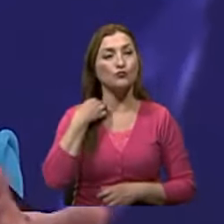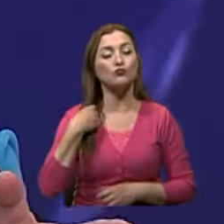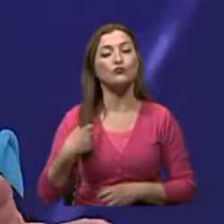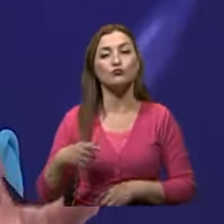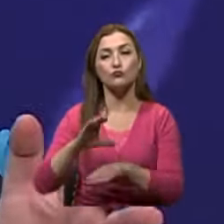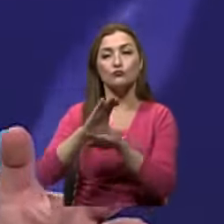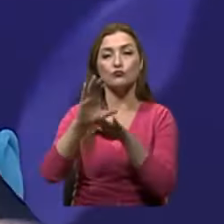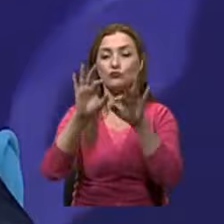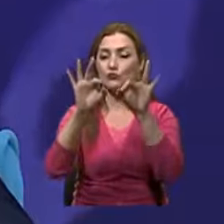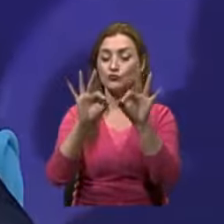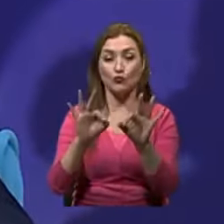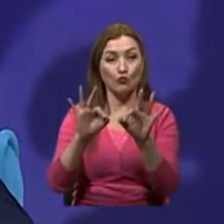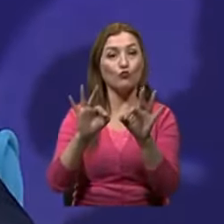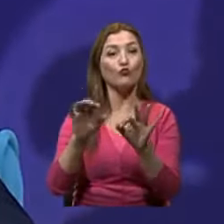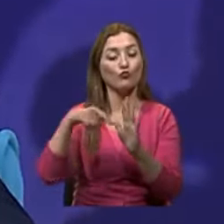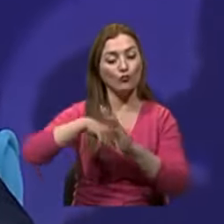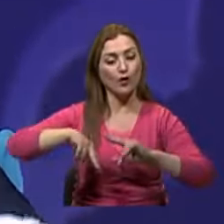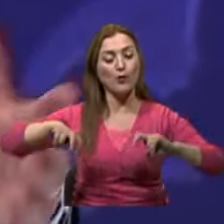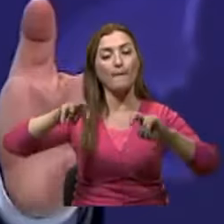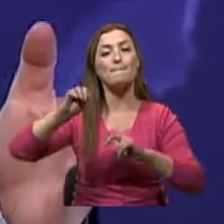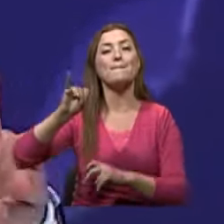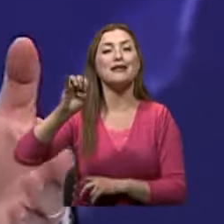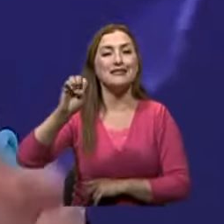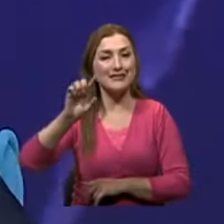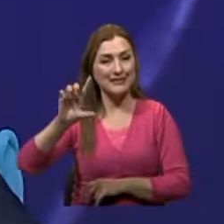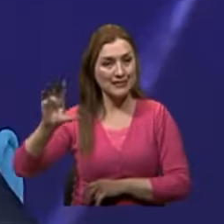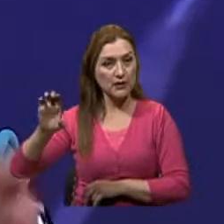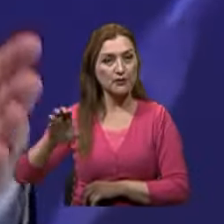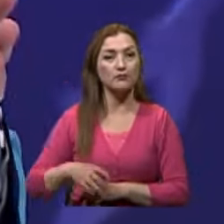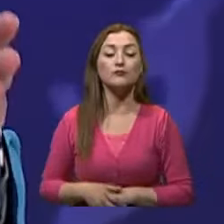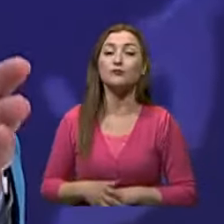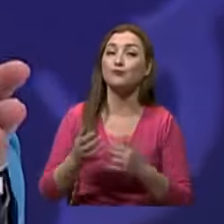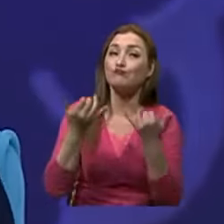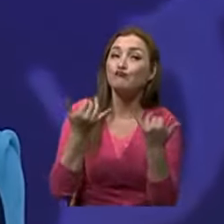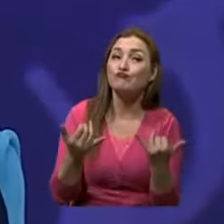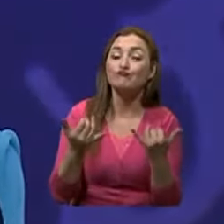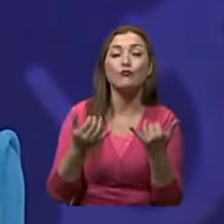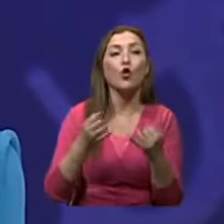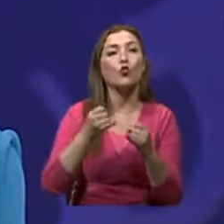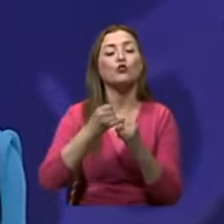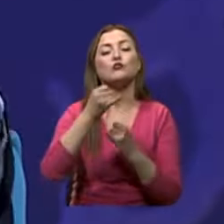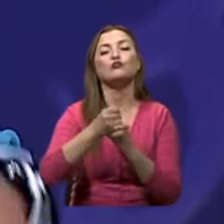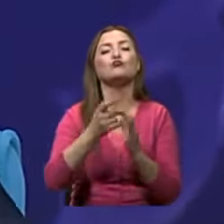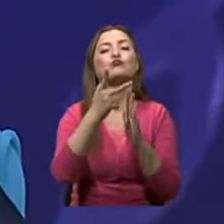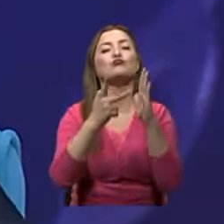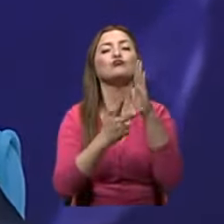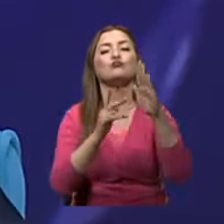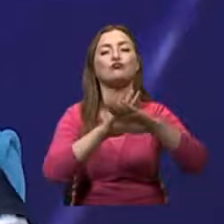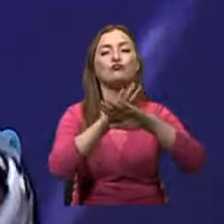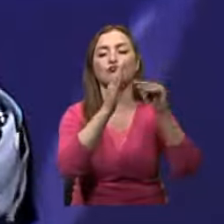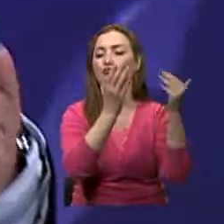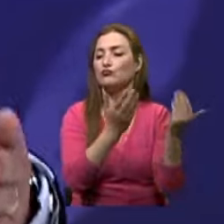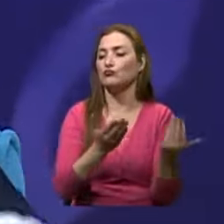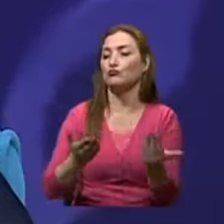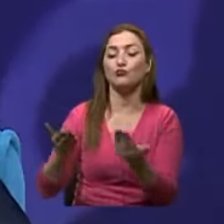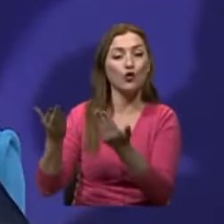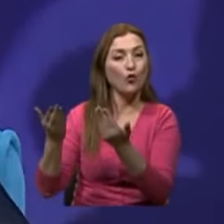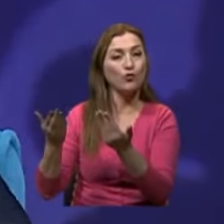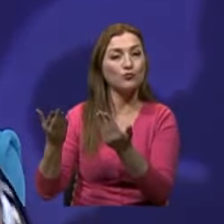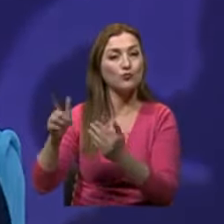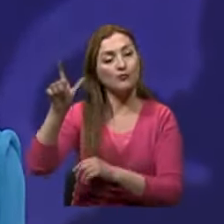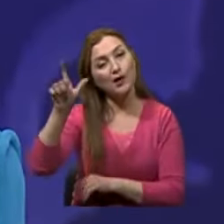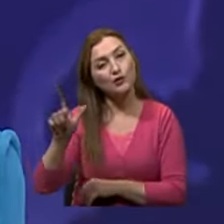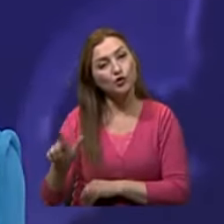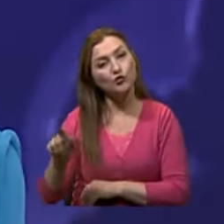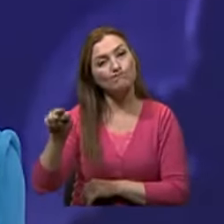Excelentes consejos que vienen de la mano de Michelle Villasís. Pero ahora hemos llegado pues a la parte del programa donde vamos a dar la bienvenida a una querida